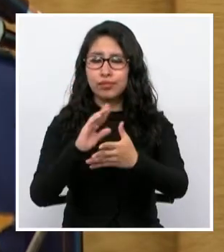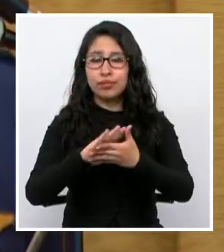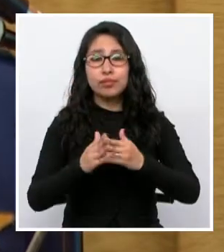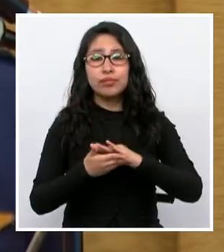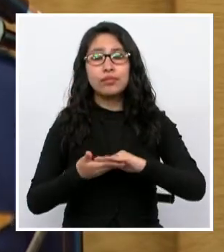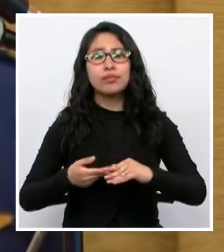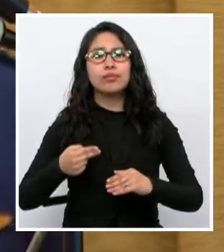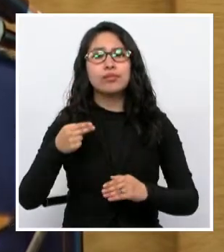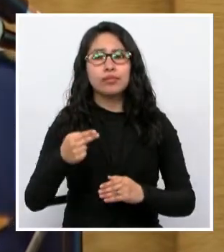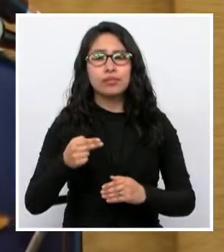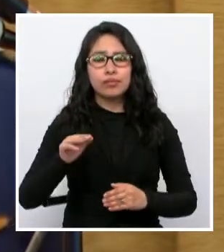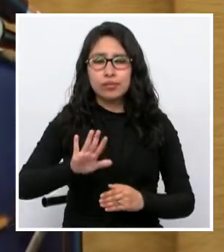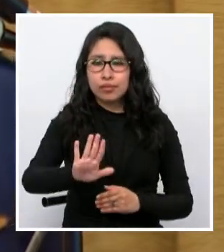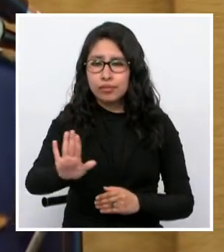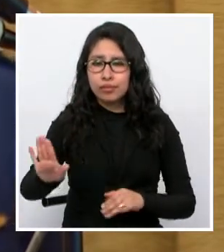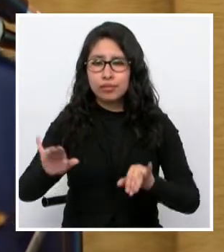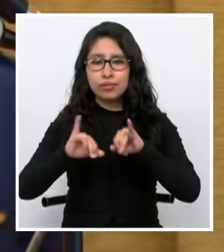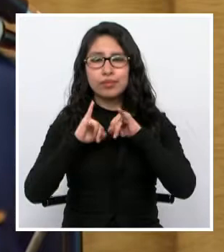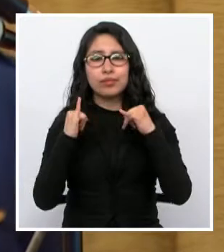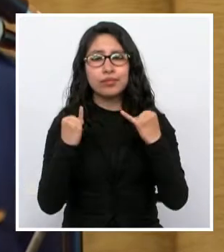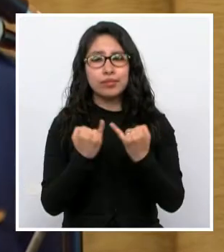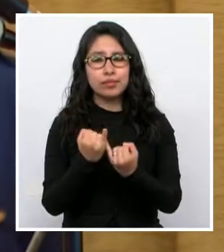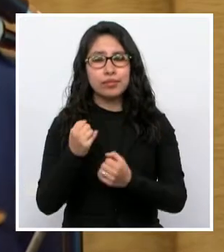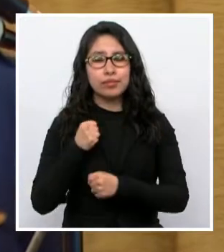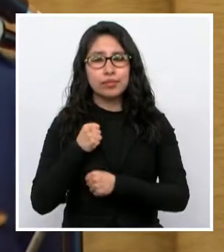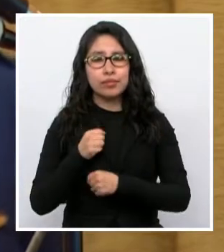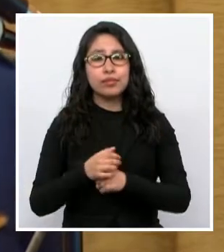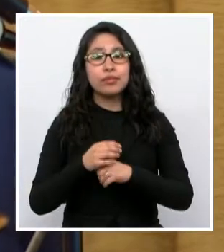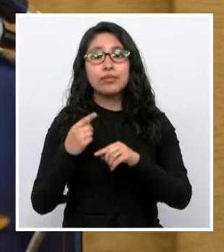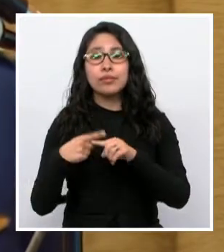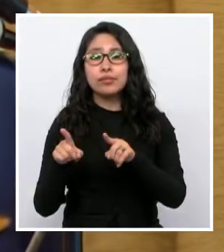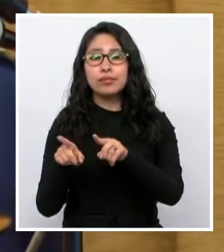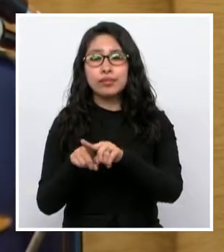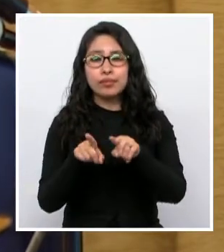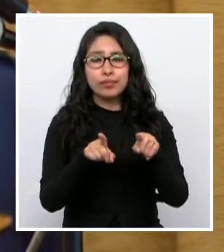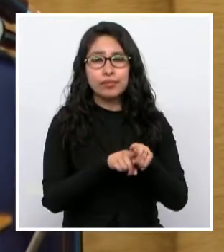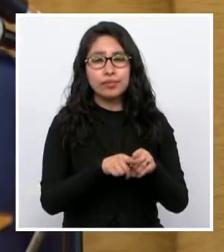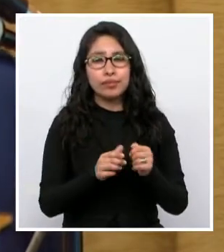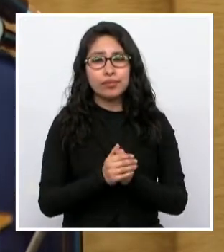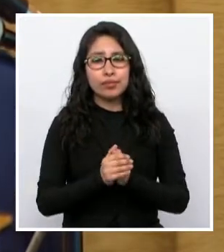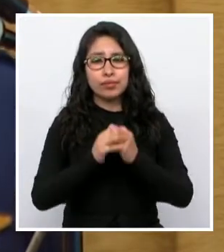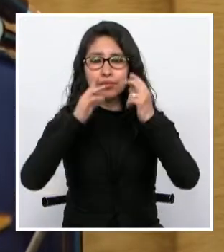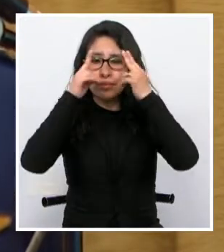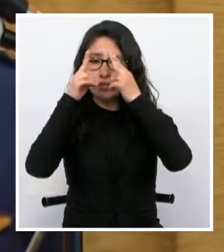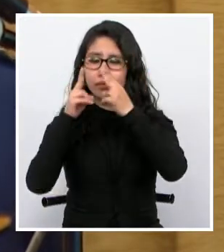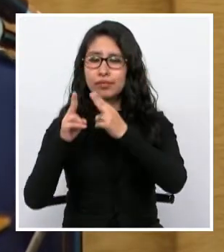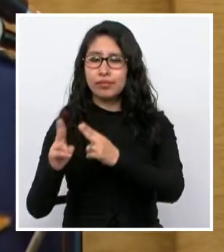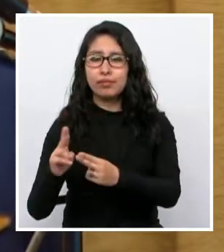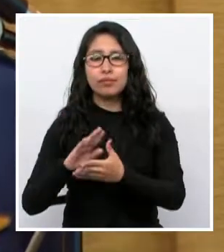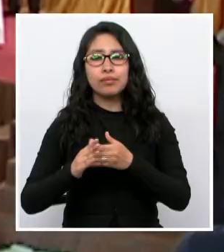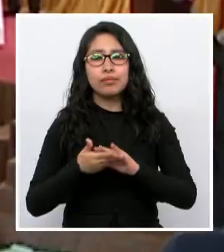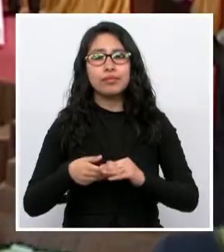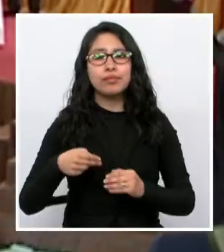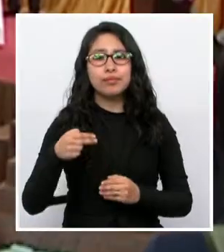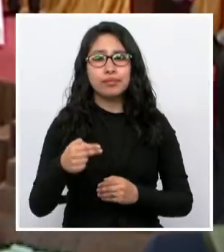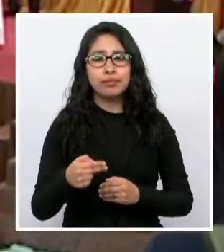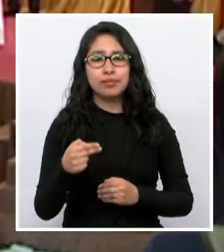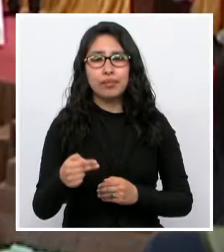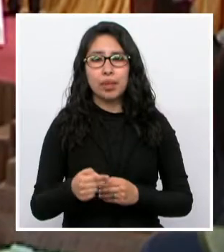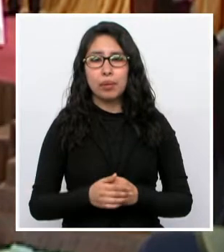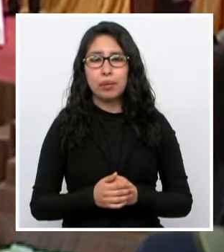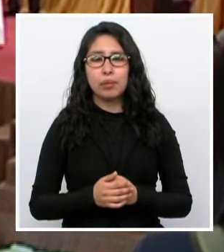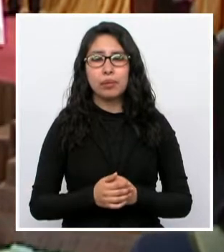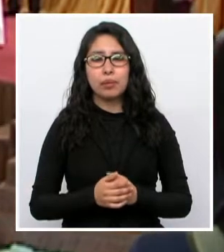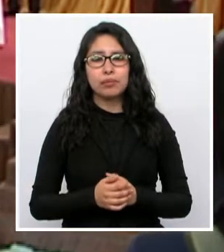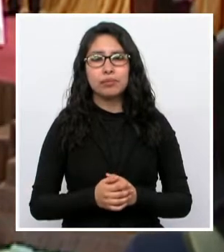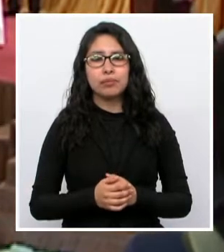a esas Fuerzas Armadas, pero también quiero rendir un homenaje histórico a las